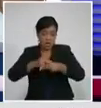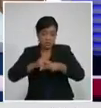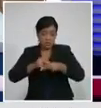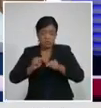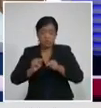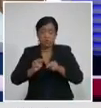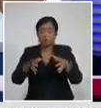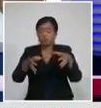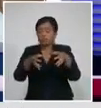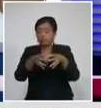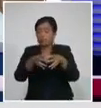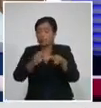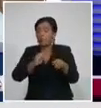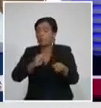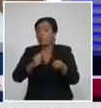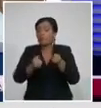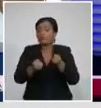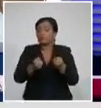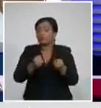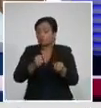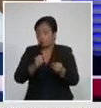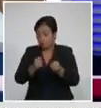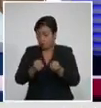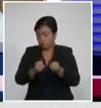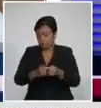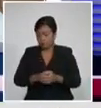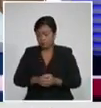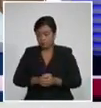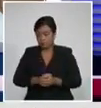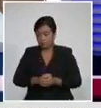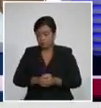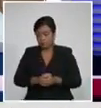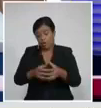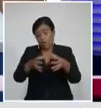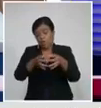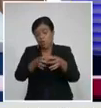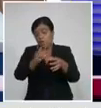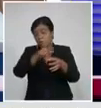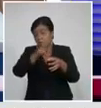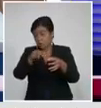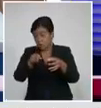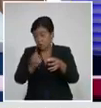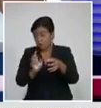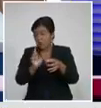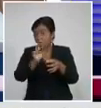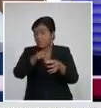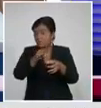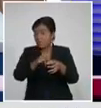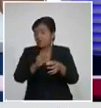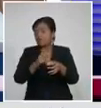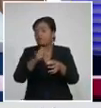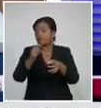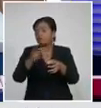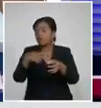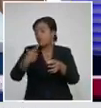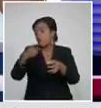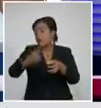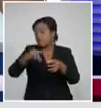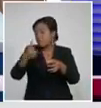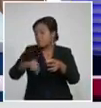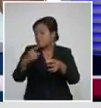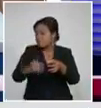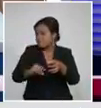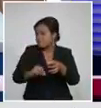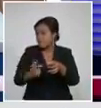sea, se trata un grupo de pacientes con el producto en investigación, en este caso es un candidato vacunal, o sea, se